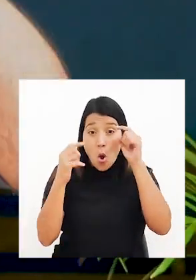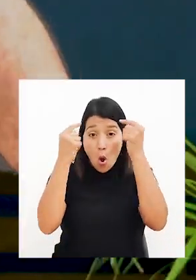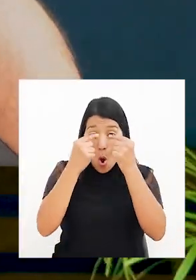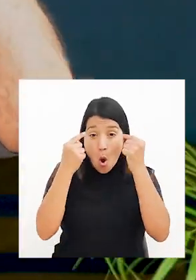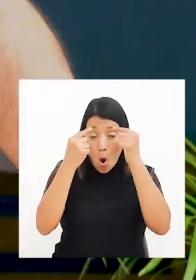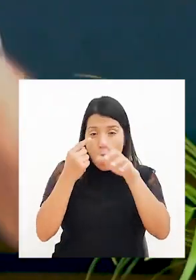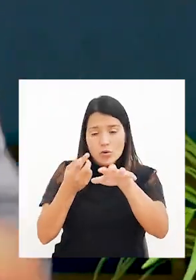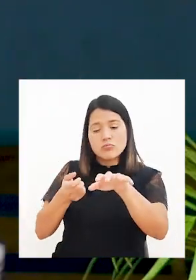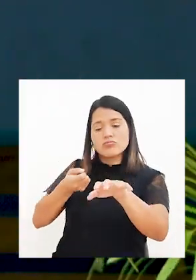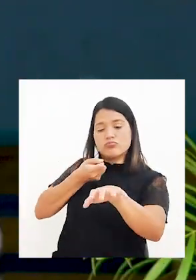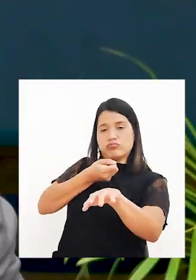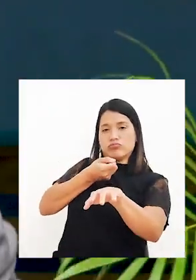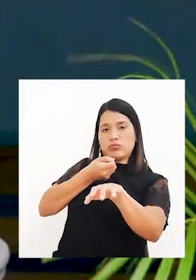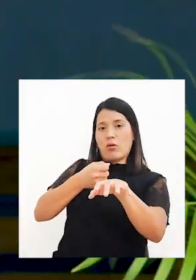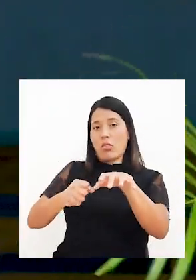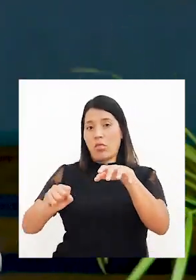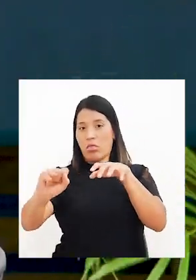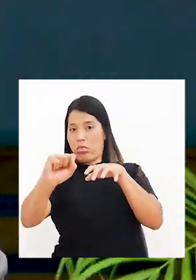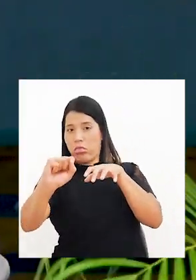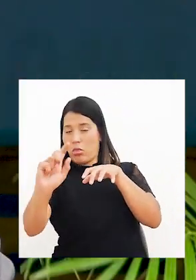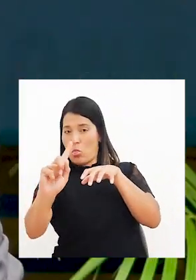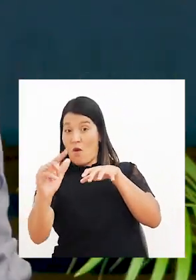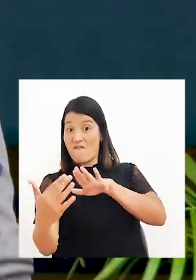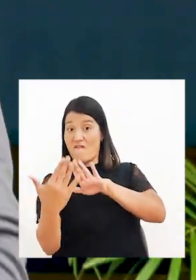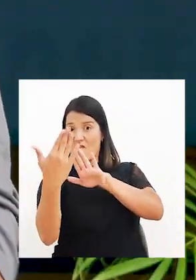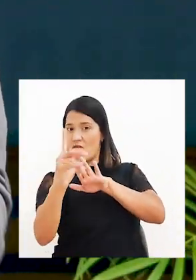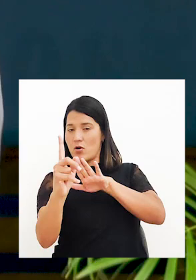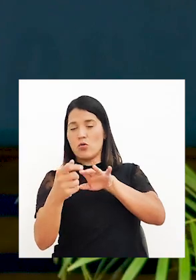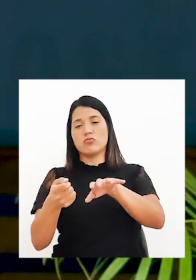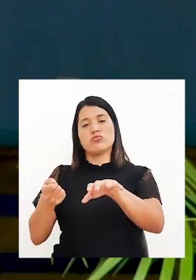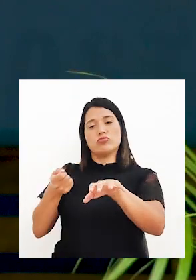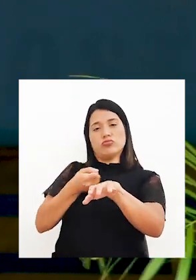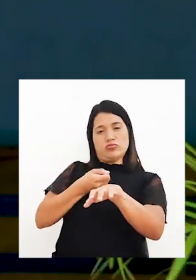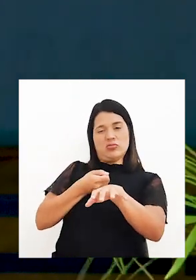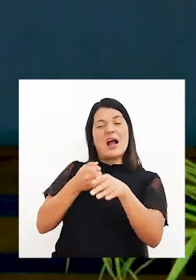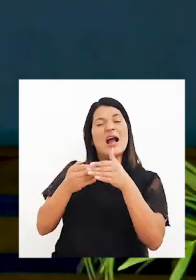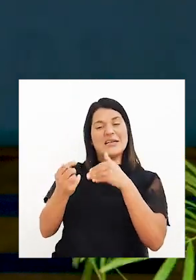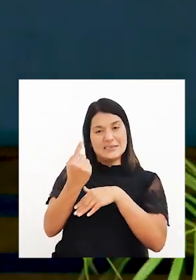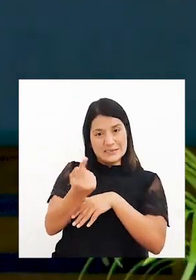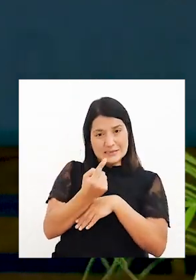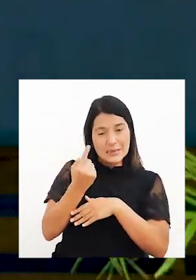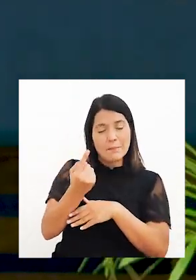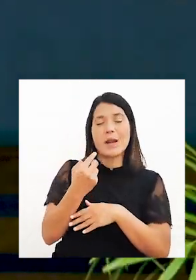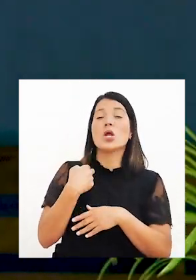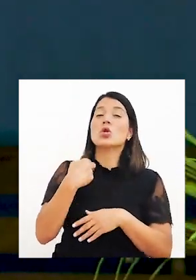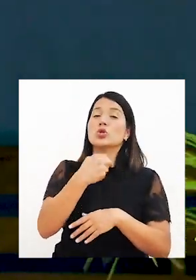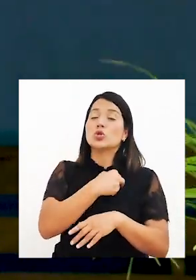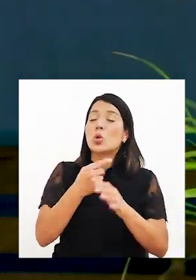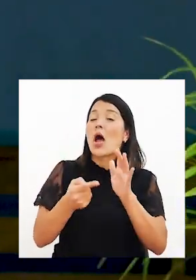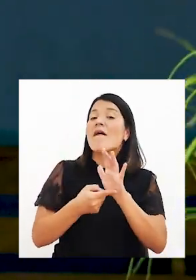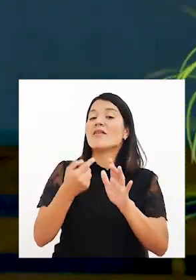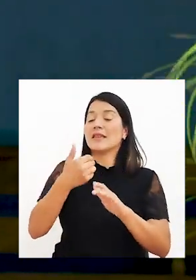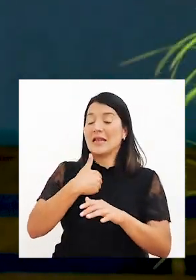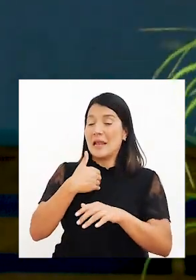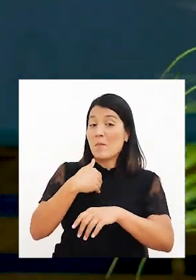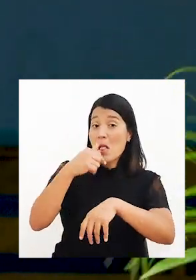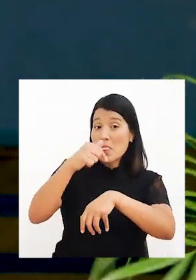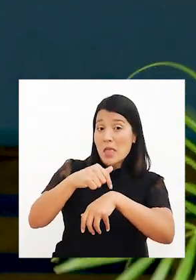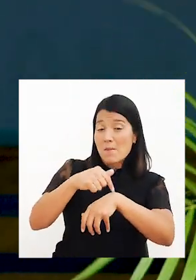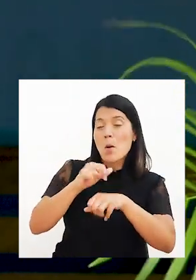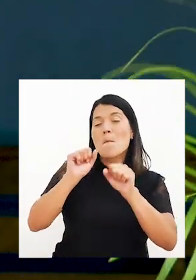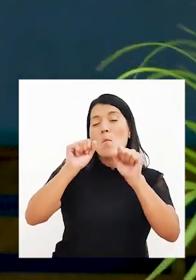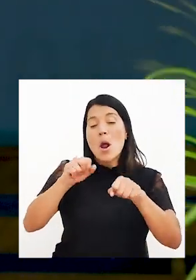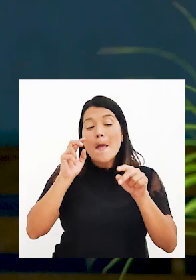son la parte de los ojos de la tortuga, ¿verdad? Normalmente tenemos como un cierto tiempo donde podemos observar por un